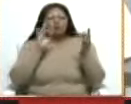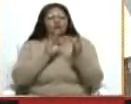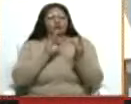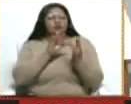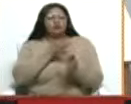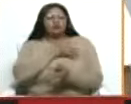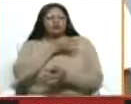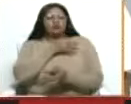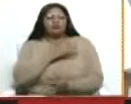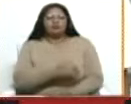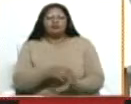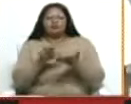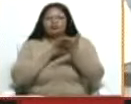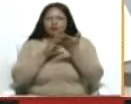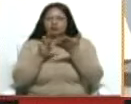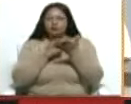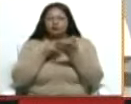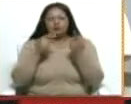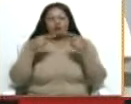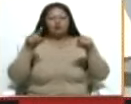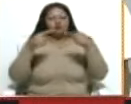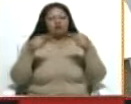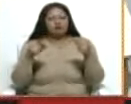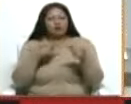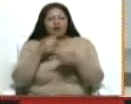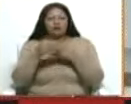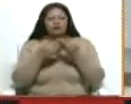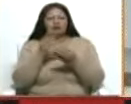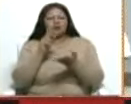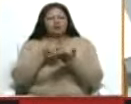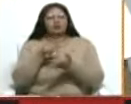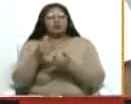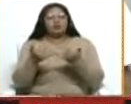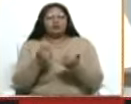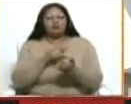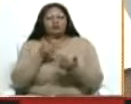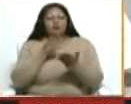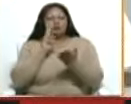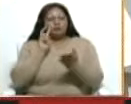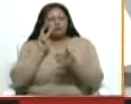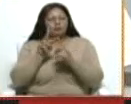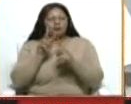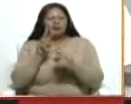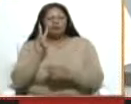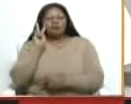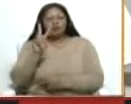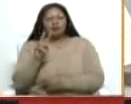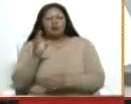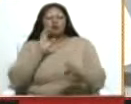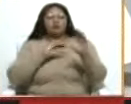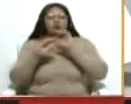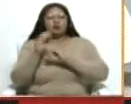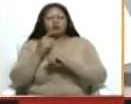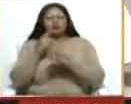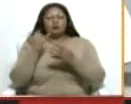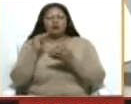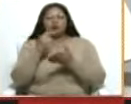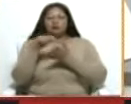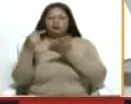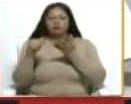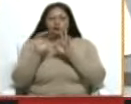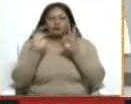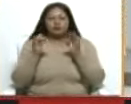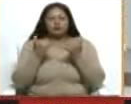sociales, digitalizar nuestra música, o sea, hacernos presentes, sobre todo en estos medios de comunicación, para que también haya material, de